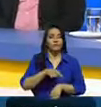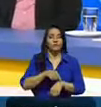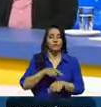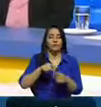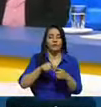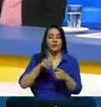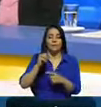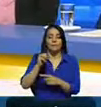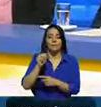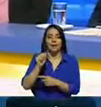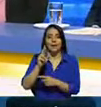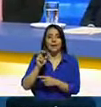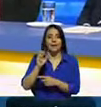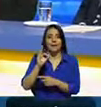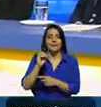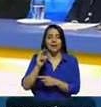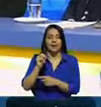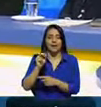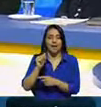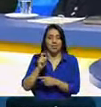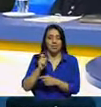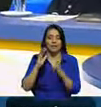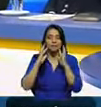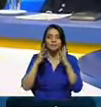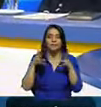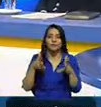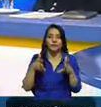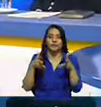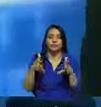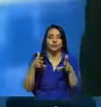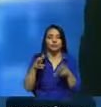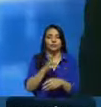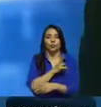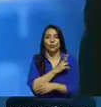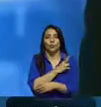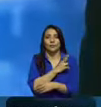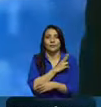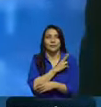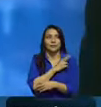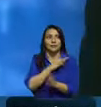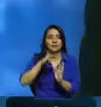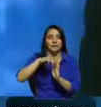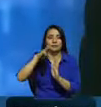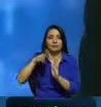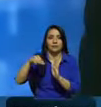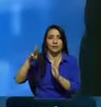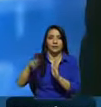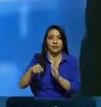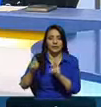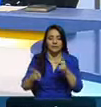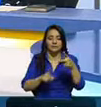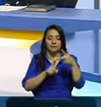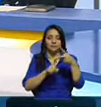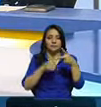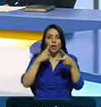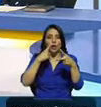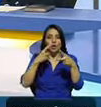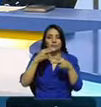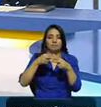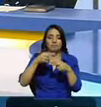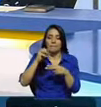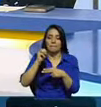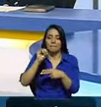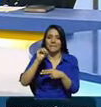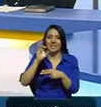Solís, docente del doctorado de la Universidad Andina Simón Bolívar, Milton Luna, él